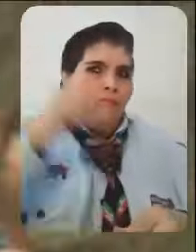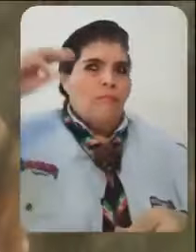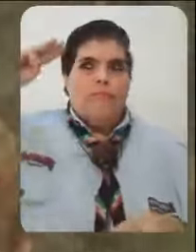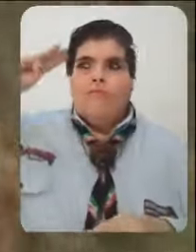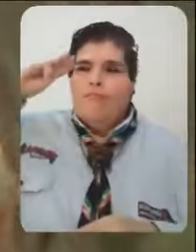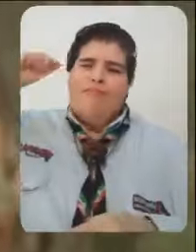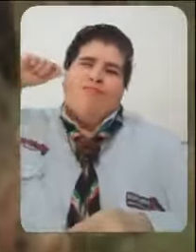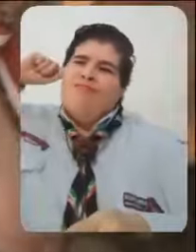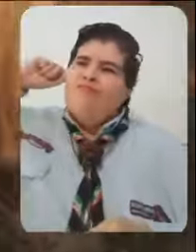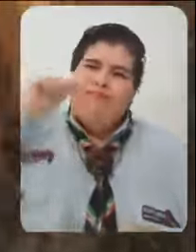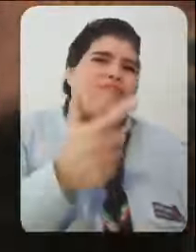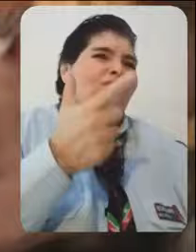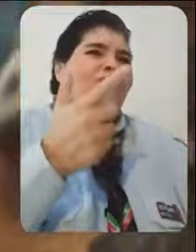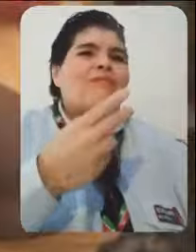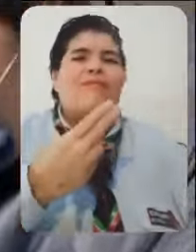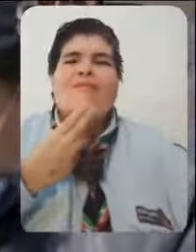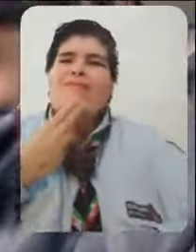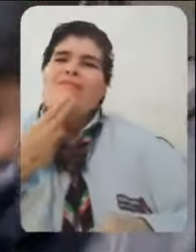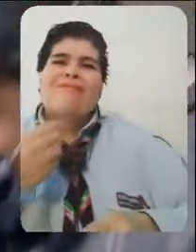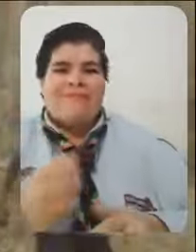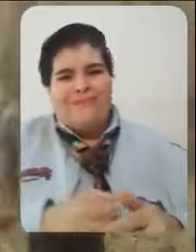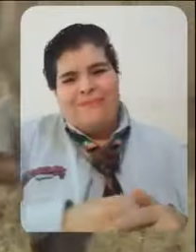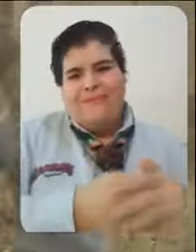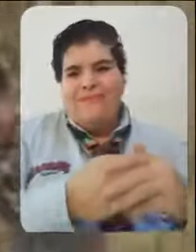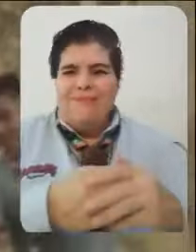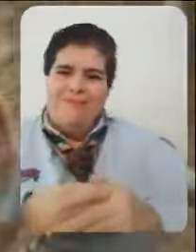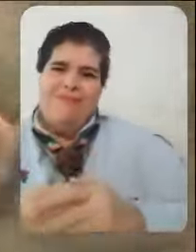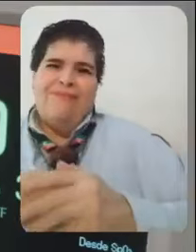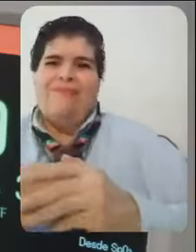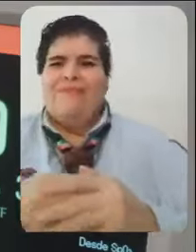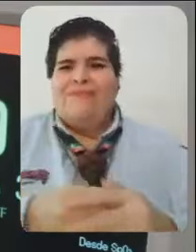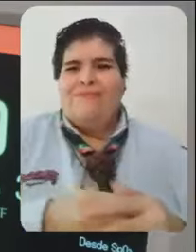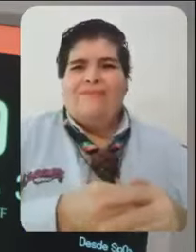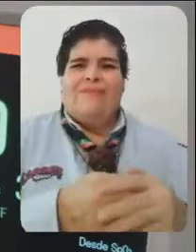siempre habrá un scout listo para servir.